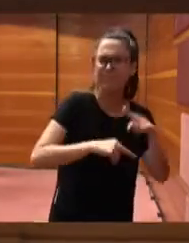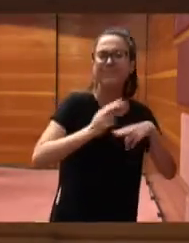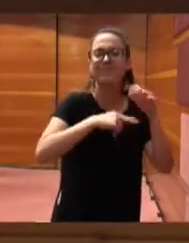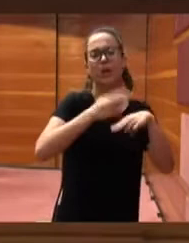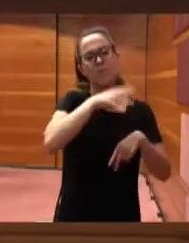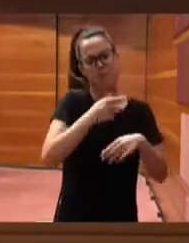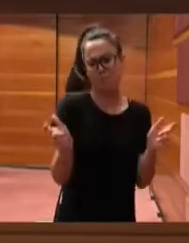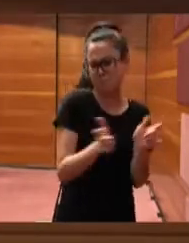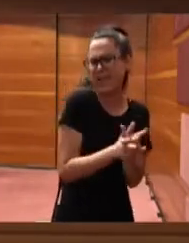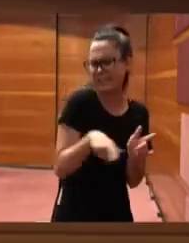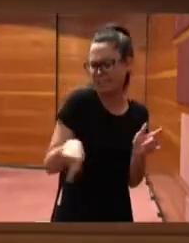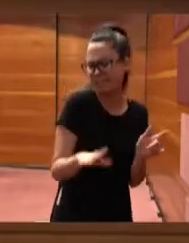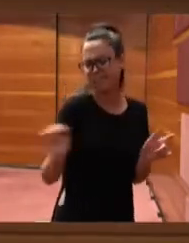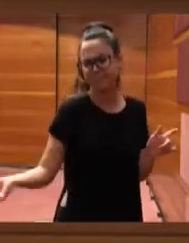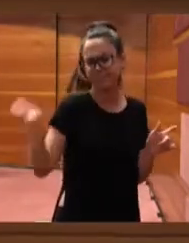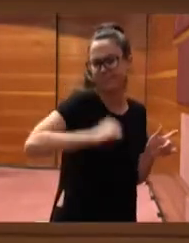Claro, ¿cómo se toma esa decisión?